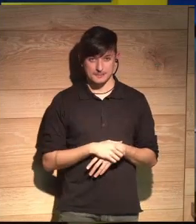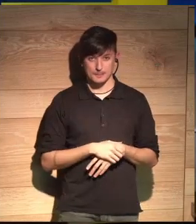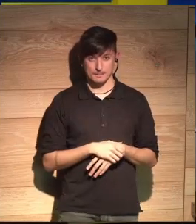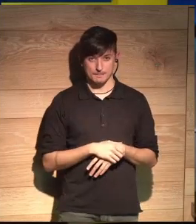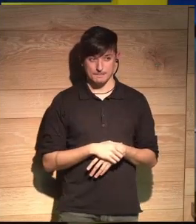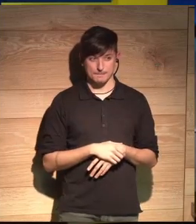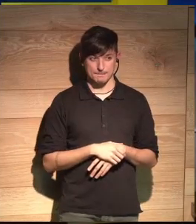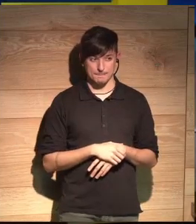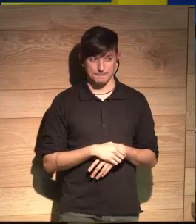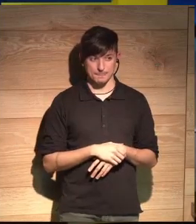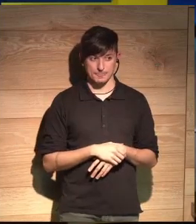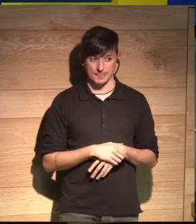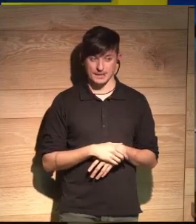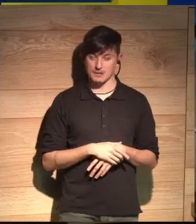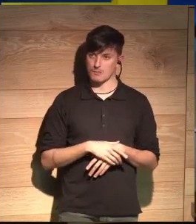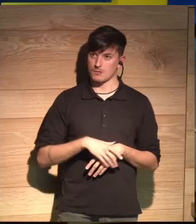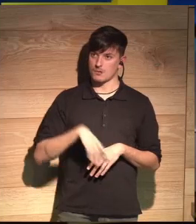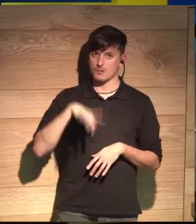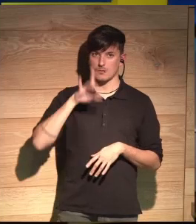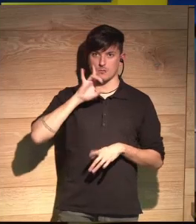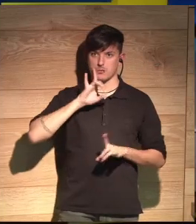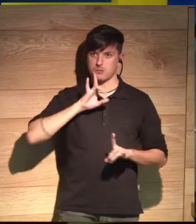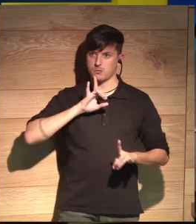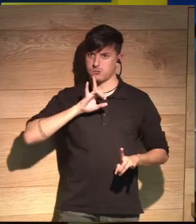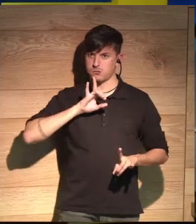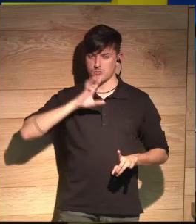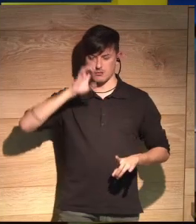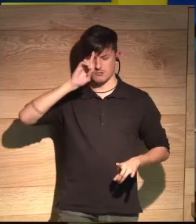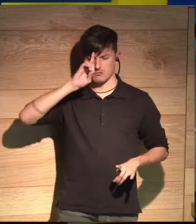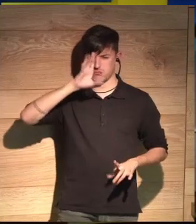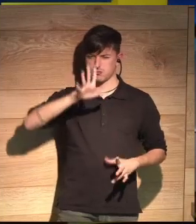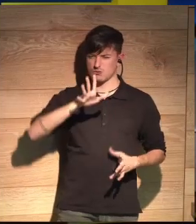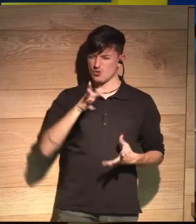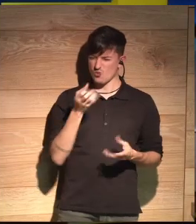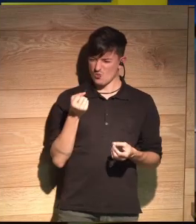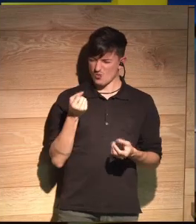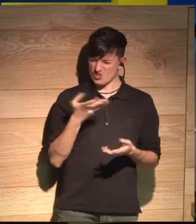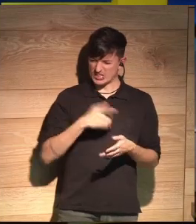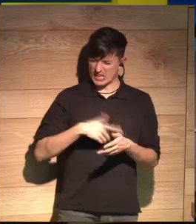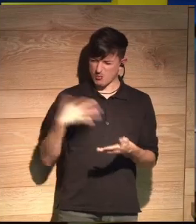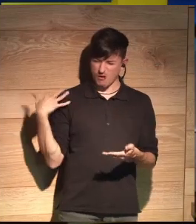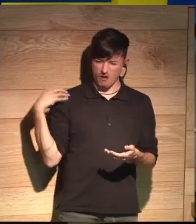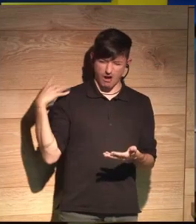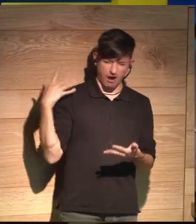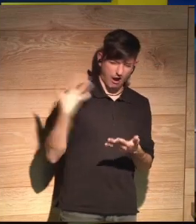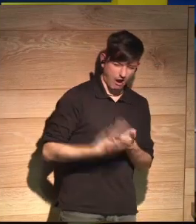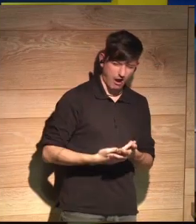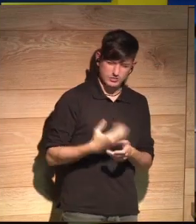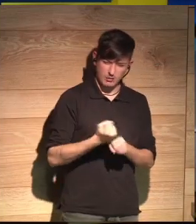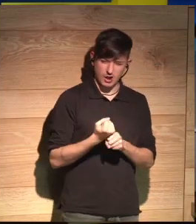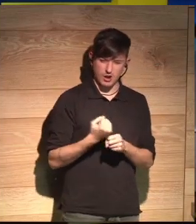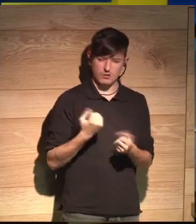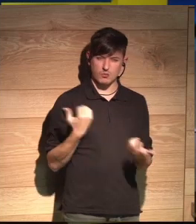lo que es realmente impresionante pero cuál pues cuánto tiempo has trabajado sobre todo eso mira era porque hoy he